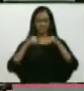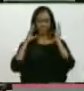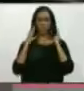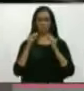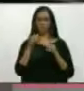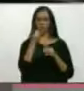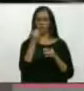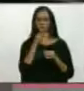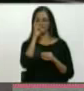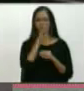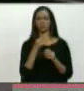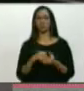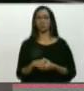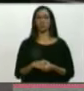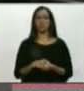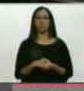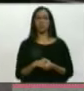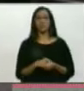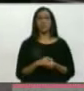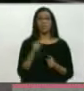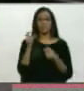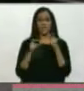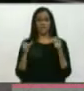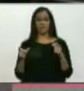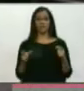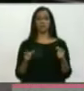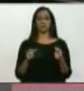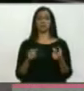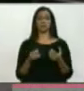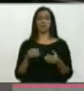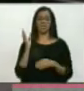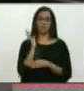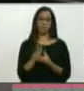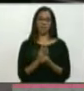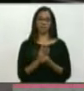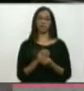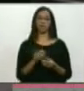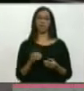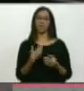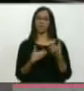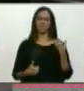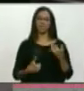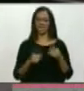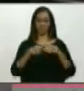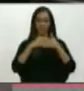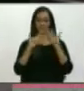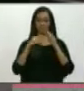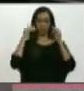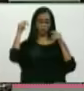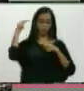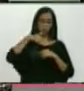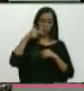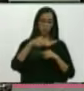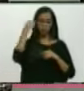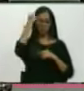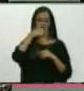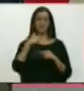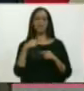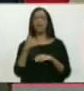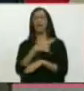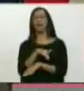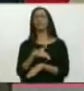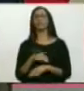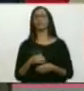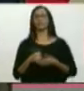Aparecieron envenenados. Pero y la gente que le ha metido demandas a Uribe amanecen con tiros en la cabeza. Muerto. En la carretera. Los Pepe